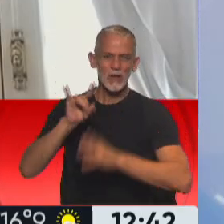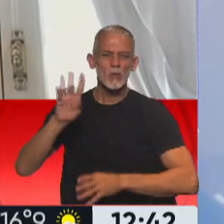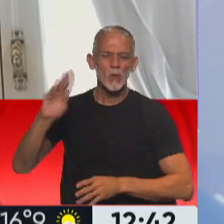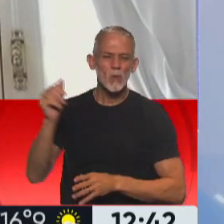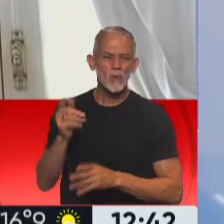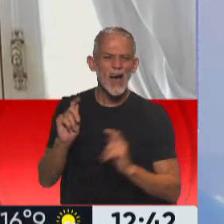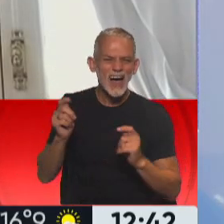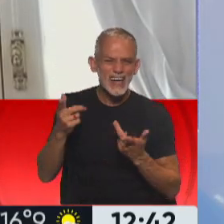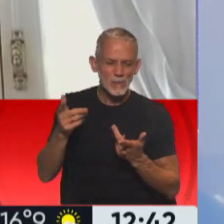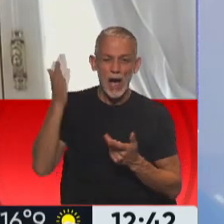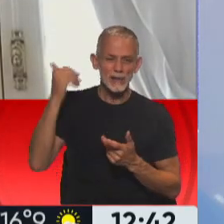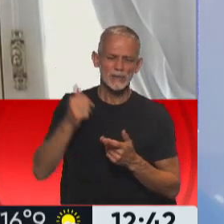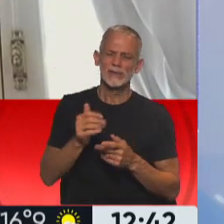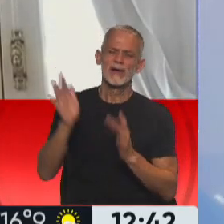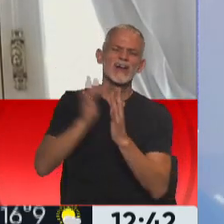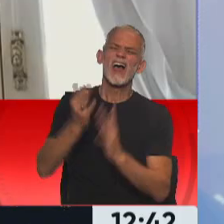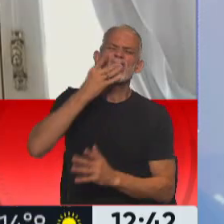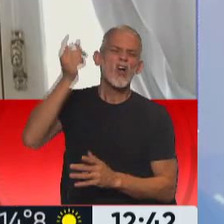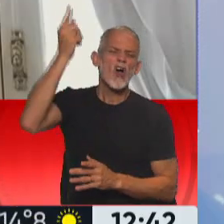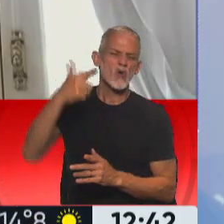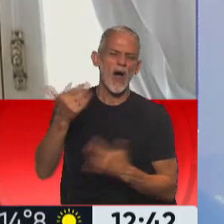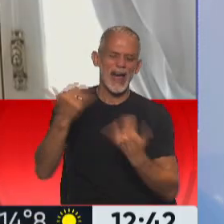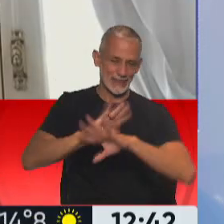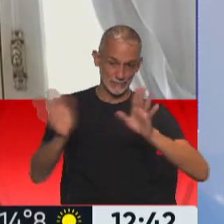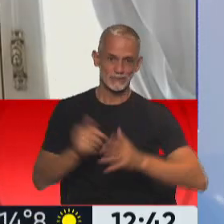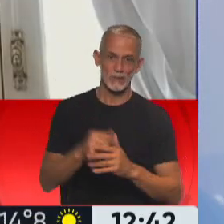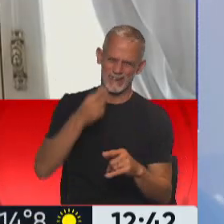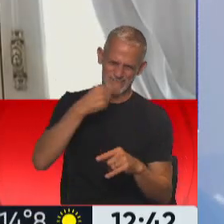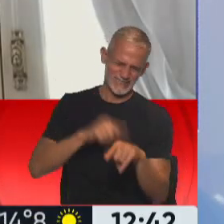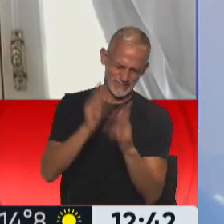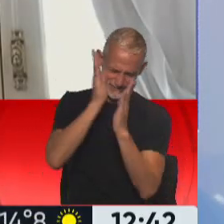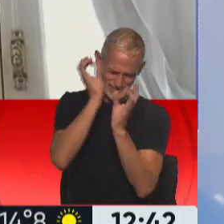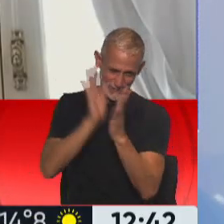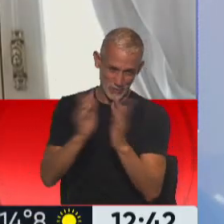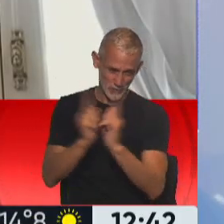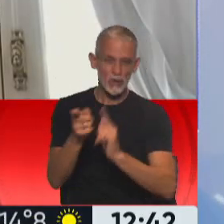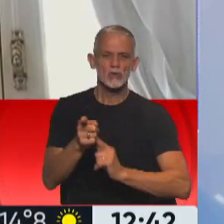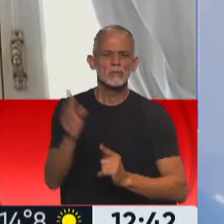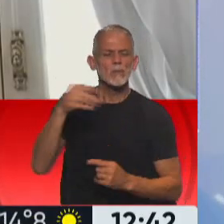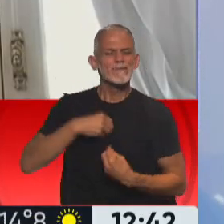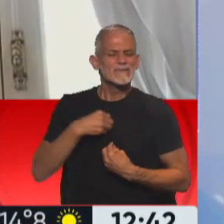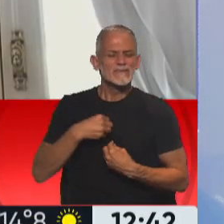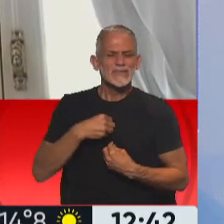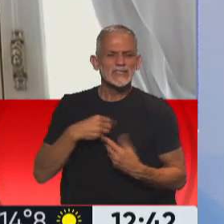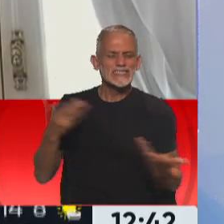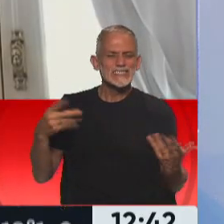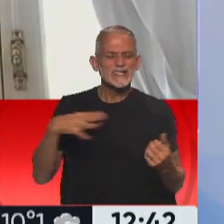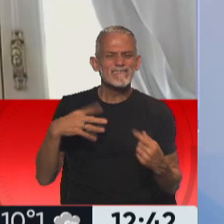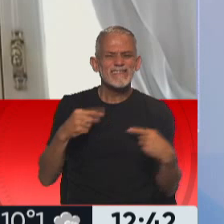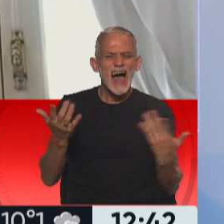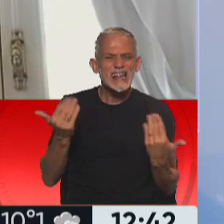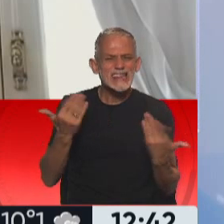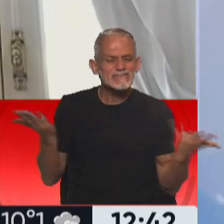cátedra de ateísmo. Así estaba Guillermo, para el titulada. final, permíteme que te pregunte esto. ¿Qué sentís que le